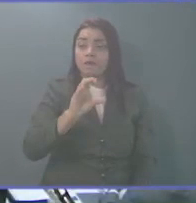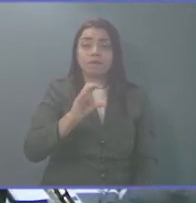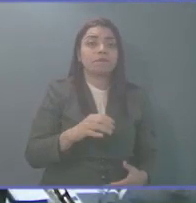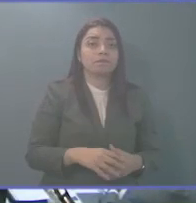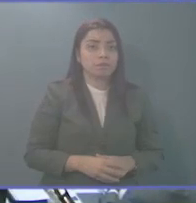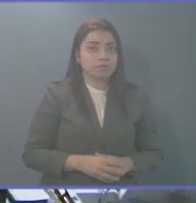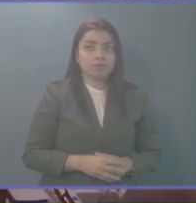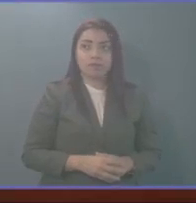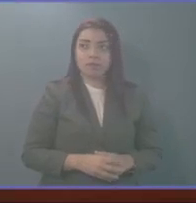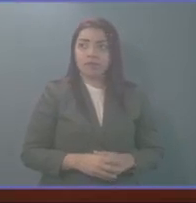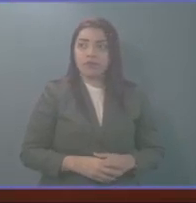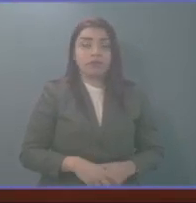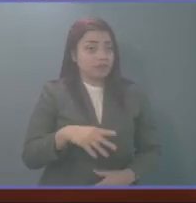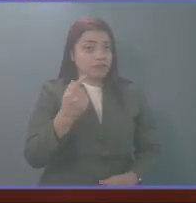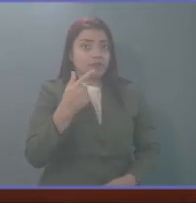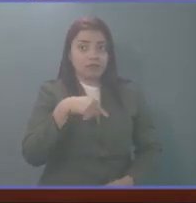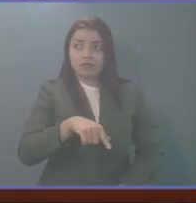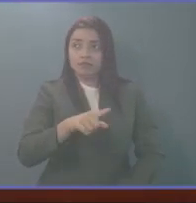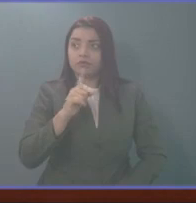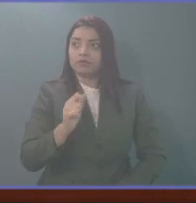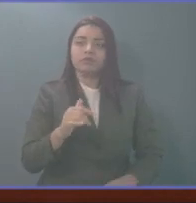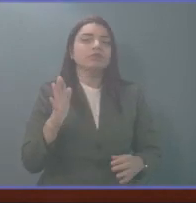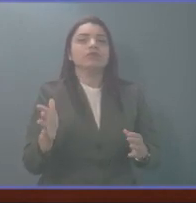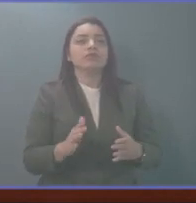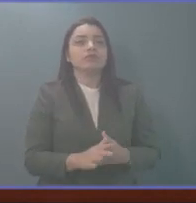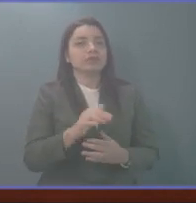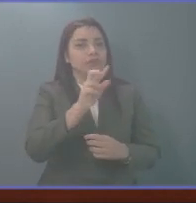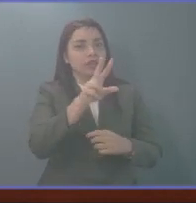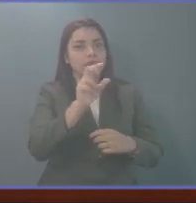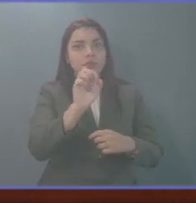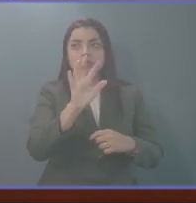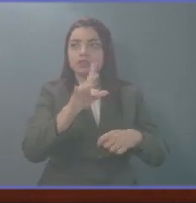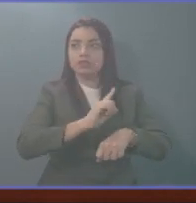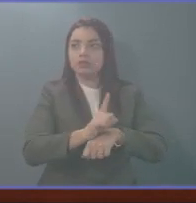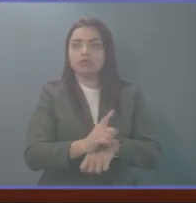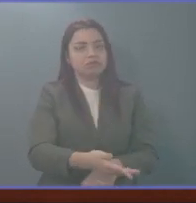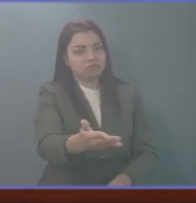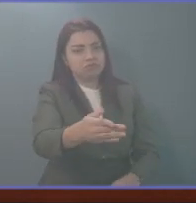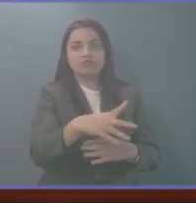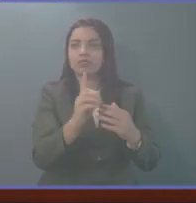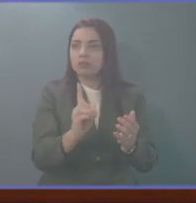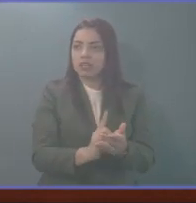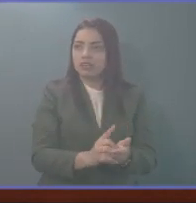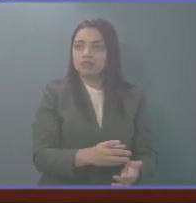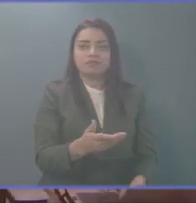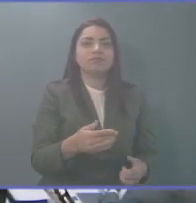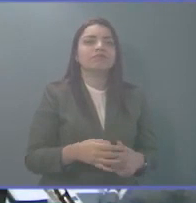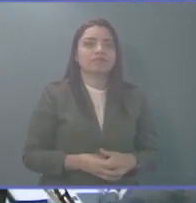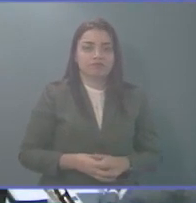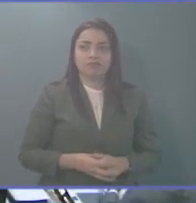su replanteamiento. Me imagino que va a ser la pregunta. Tiene 3.5 minutos. Siga, diputado Erick Hernández. Ok.